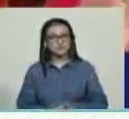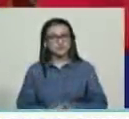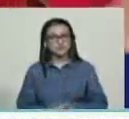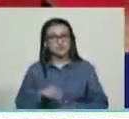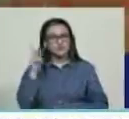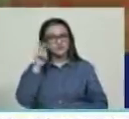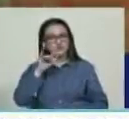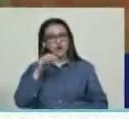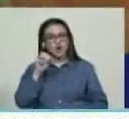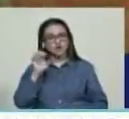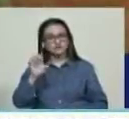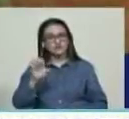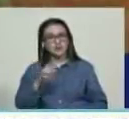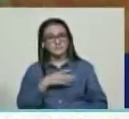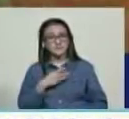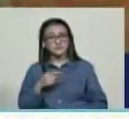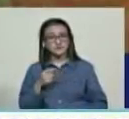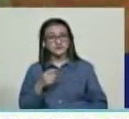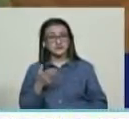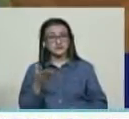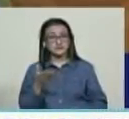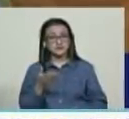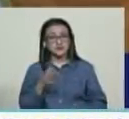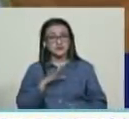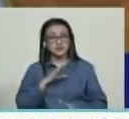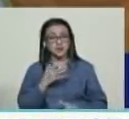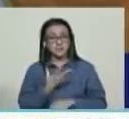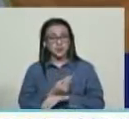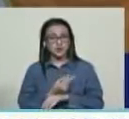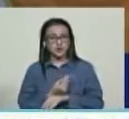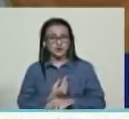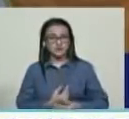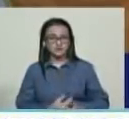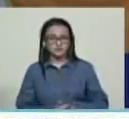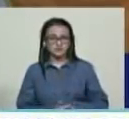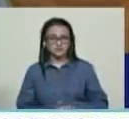Profesor José Quijada, presidente de la Sociedad Bolivariana del Estado Monagas.